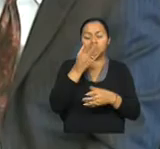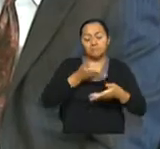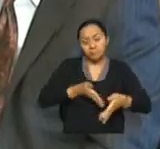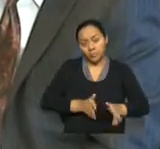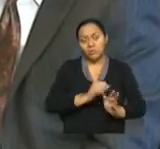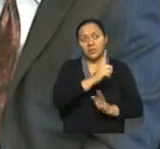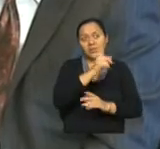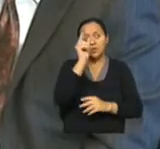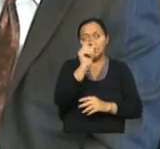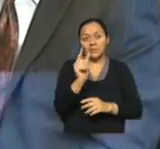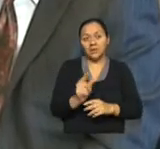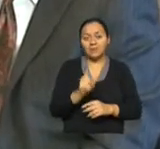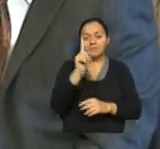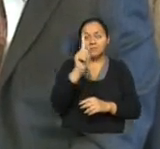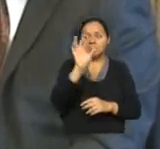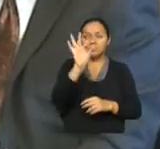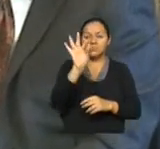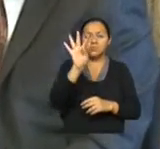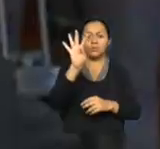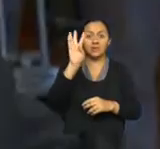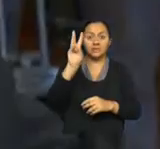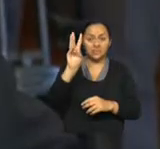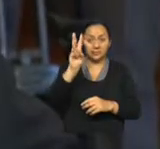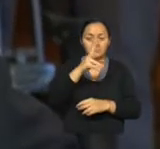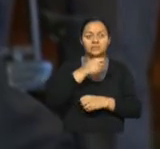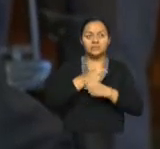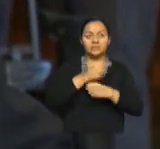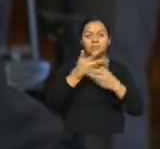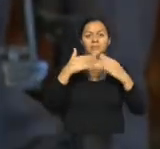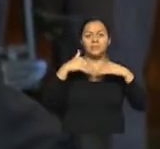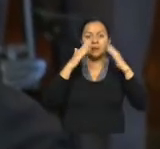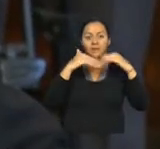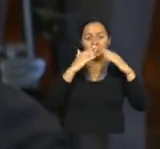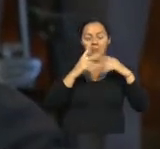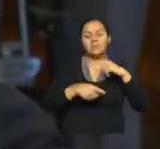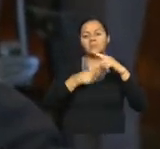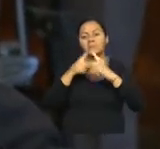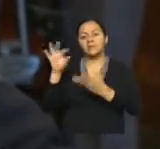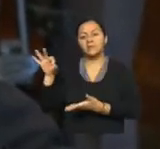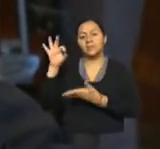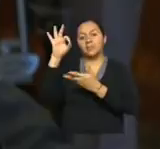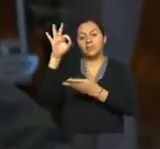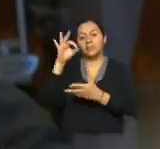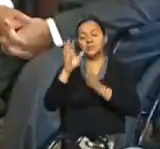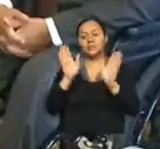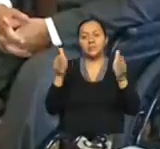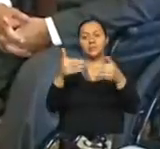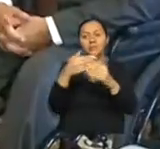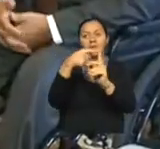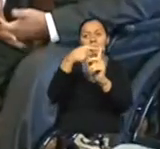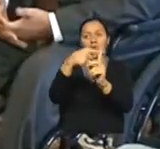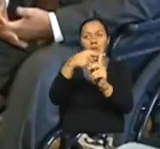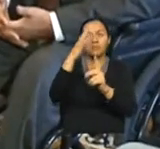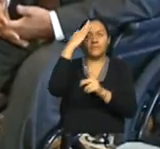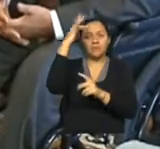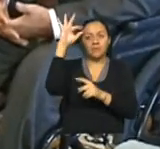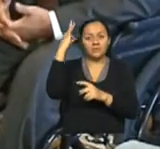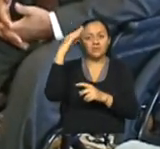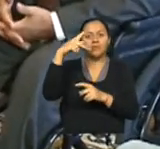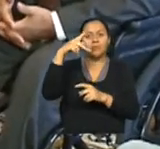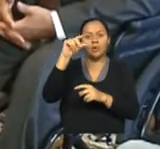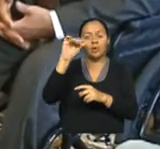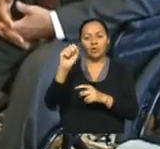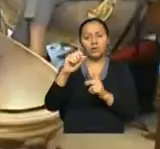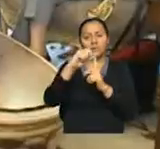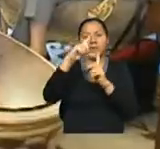en 1946 y fue nuncio apostólico en Panamá y representante del Vaticano en Polonia, Francia, Líbano y